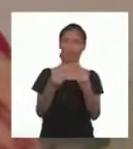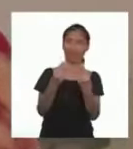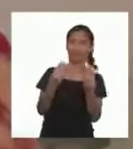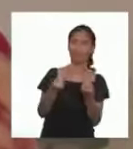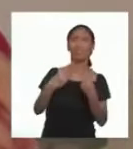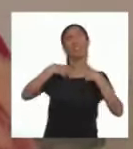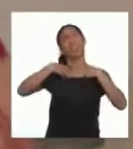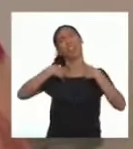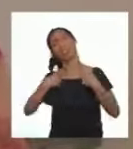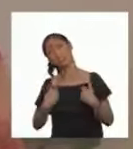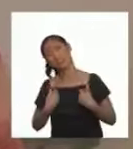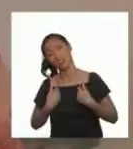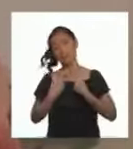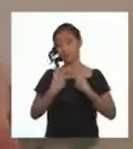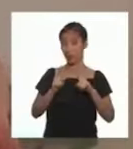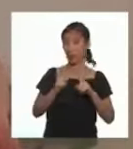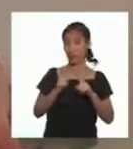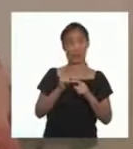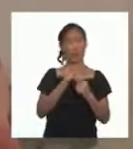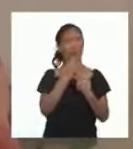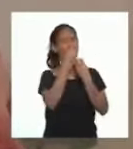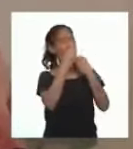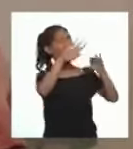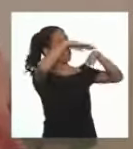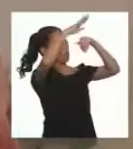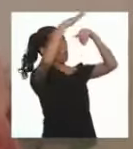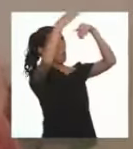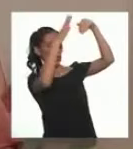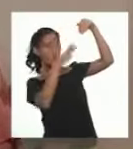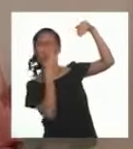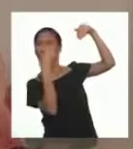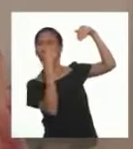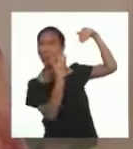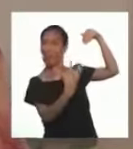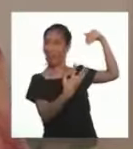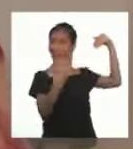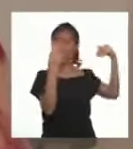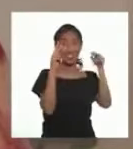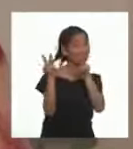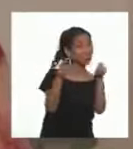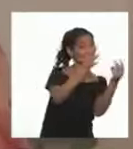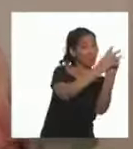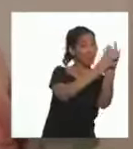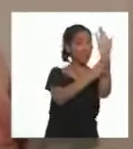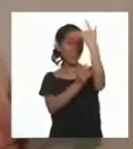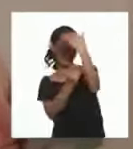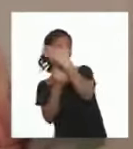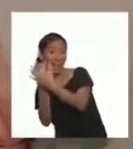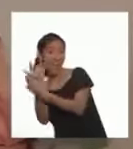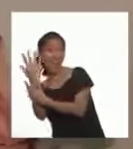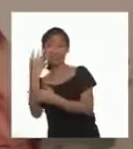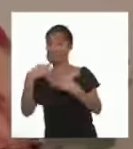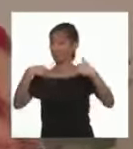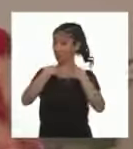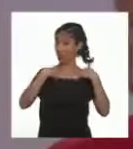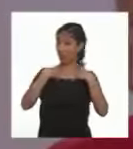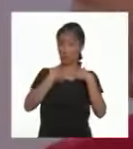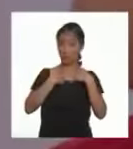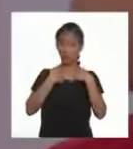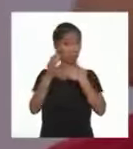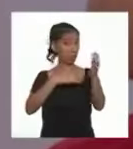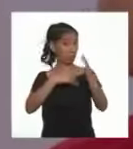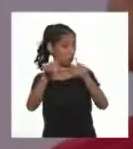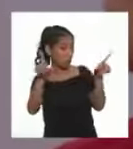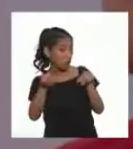Eso cansa, pero el paisaje es hermoso. Y se pueden ver plantas y animales que no se ven así nomás.